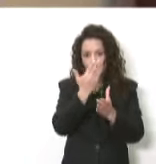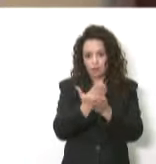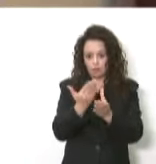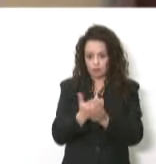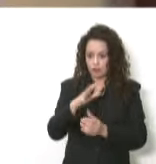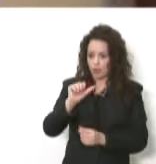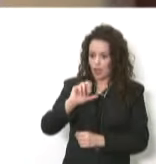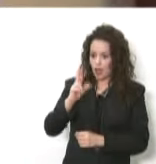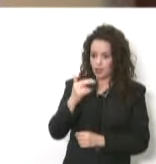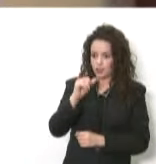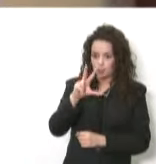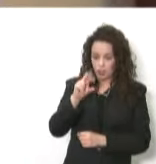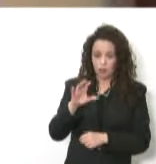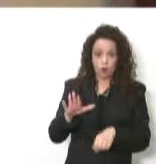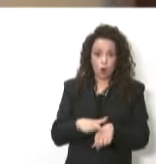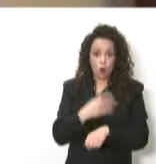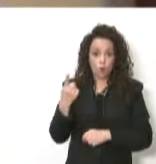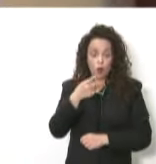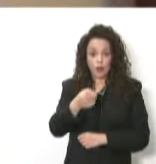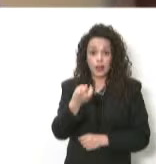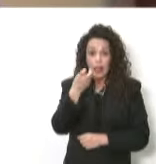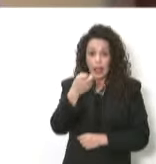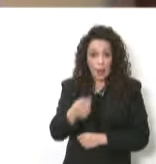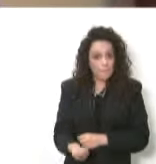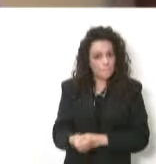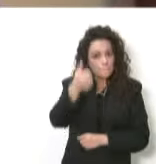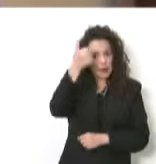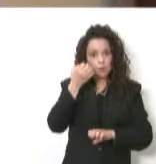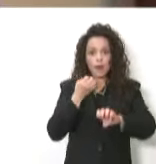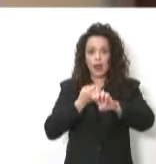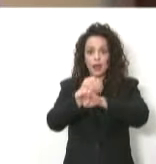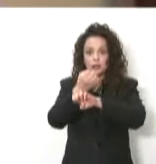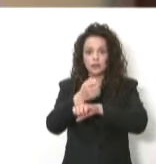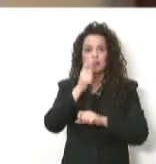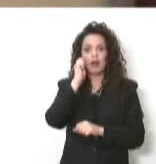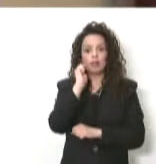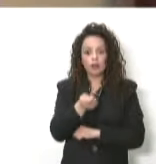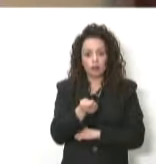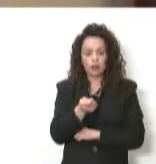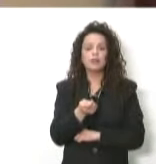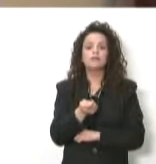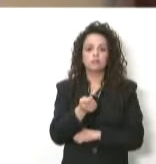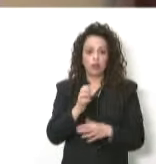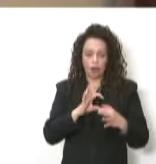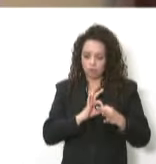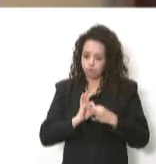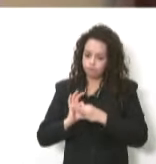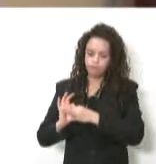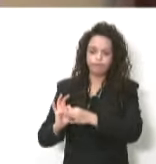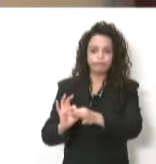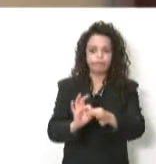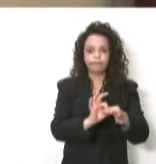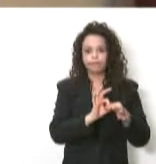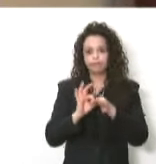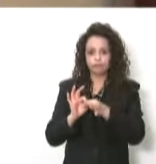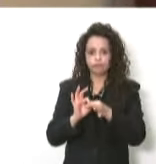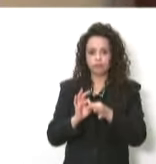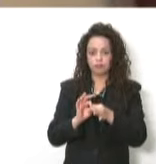las primeras entidades federativas que formó parte de las jornadas de armonización